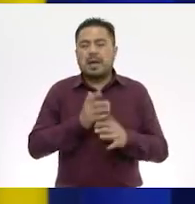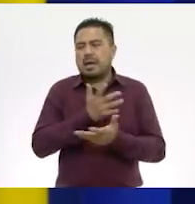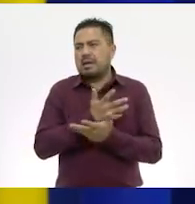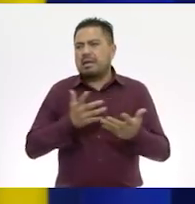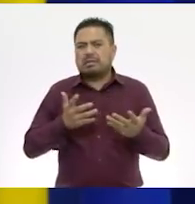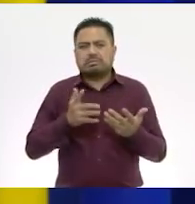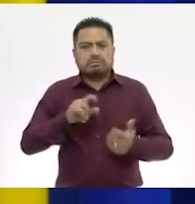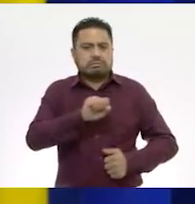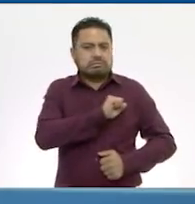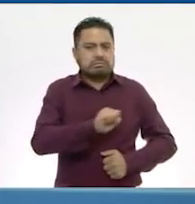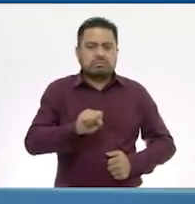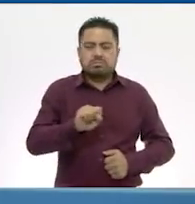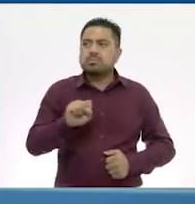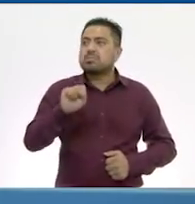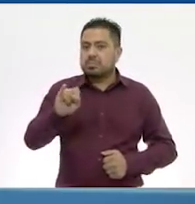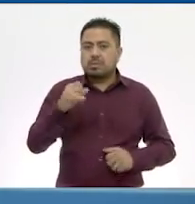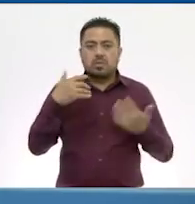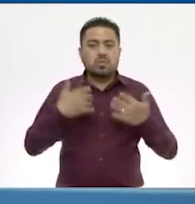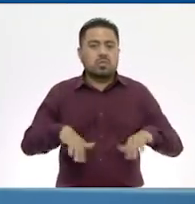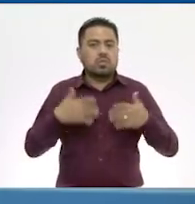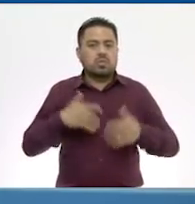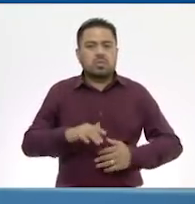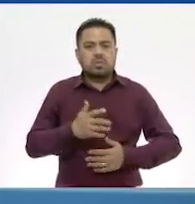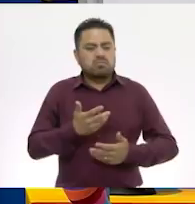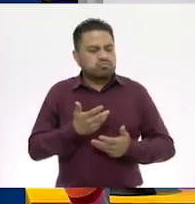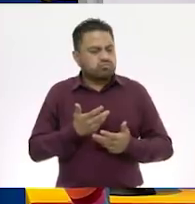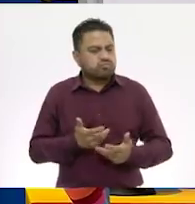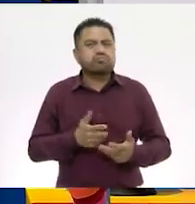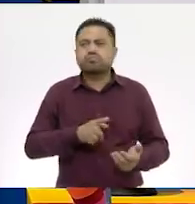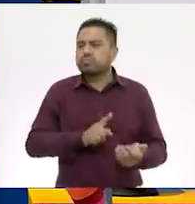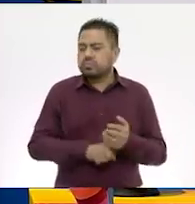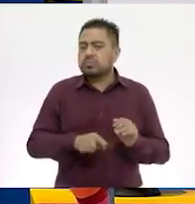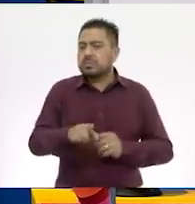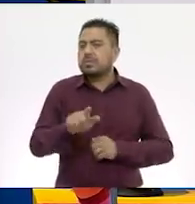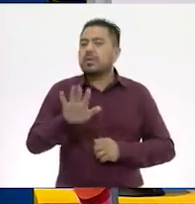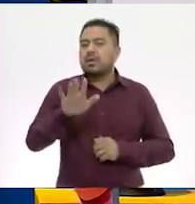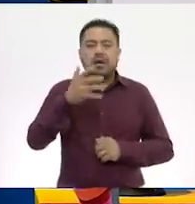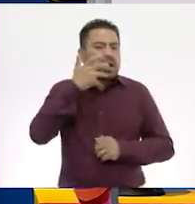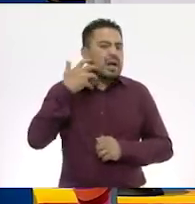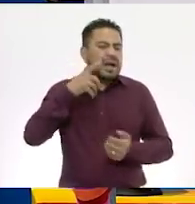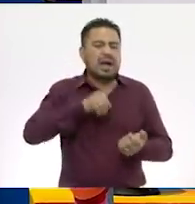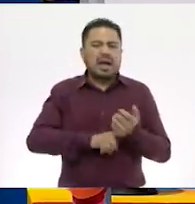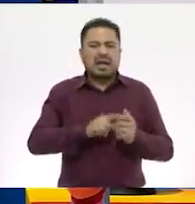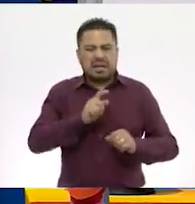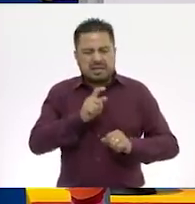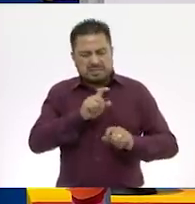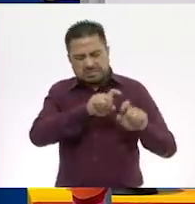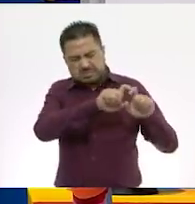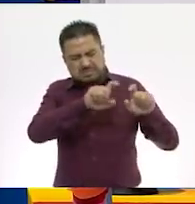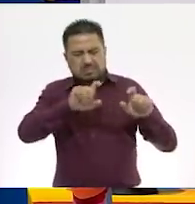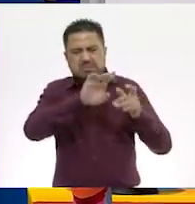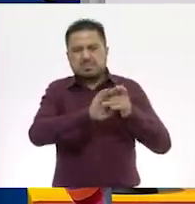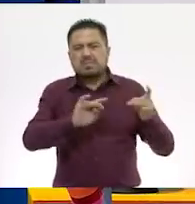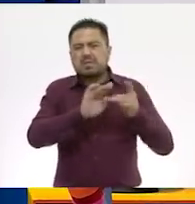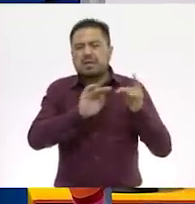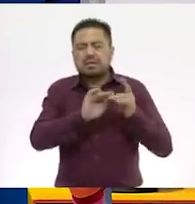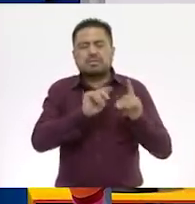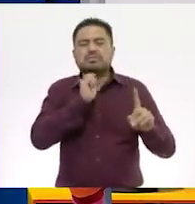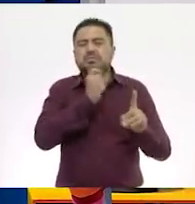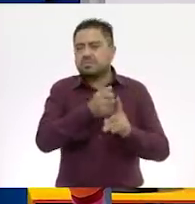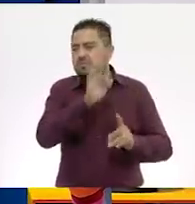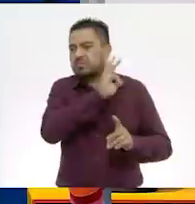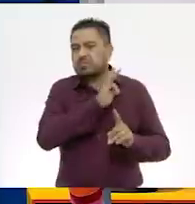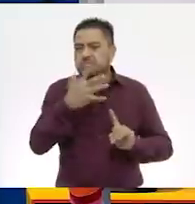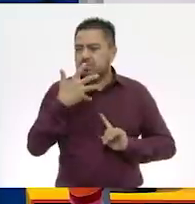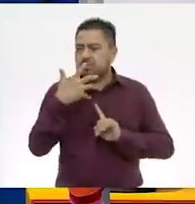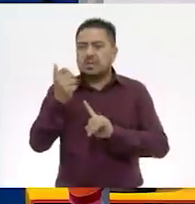y fieros. Sí, y muy valientes. Entonces, cuando un león protagoniza una fábula, la narración puede llevarnos